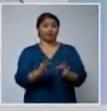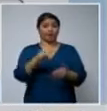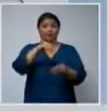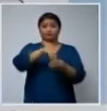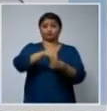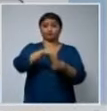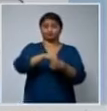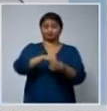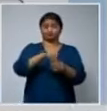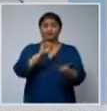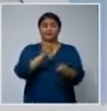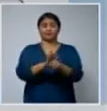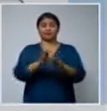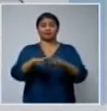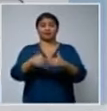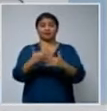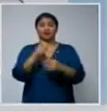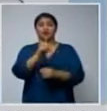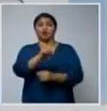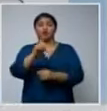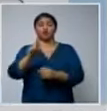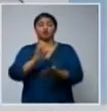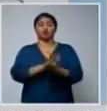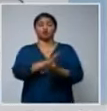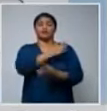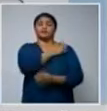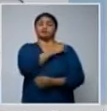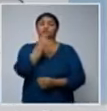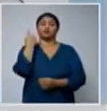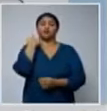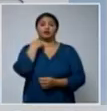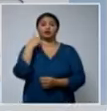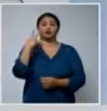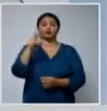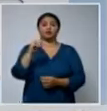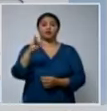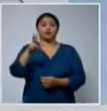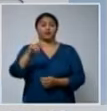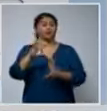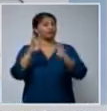día de marzo del año 2020